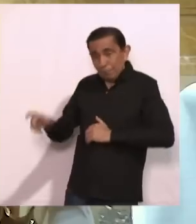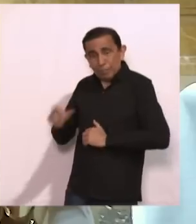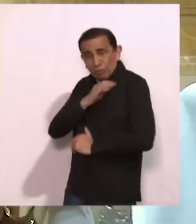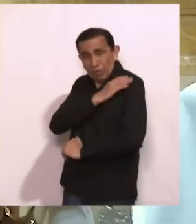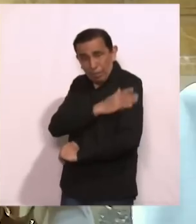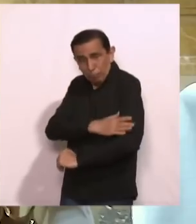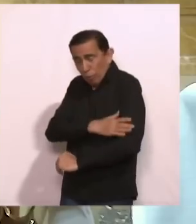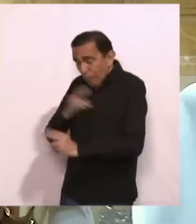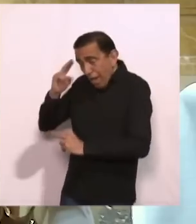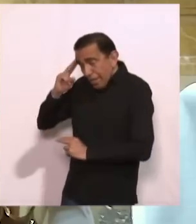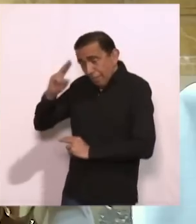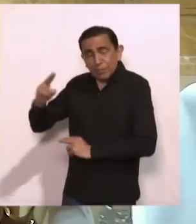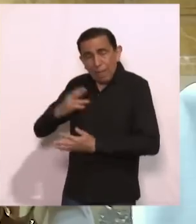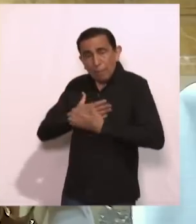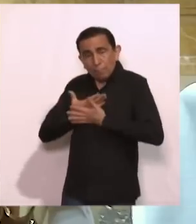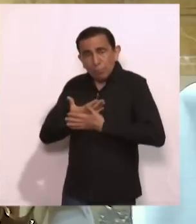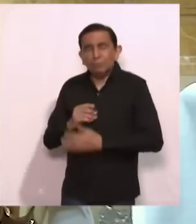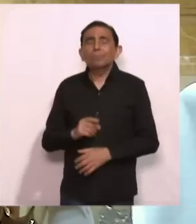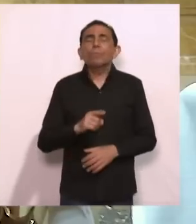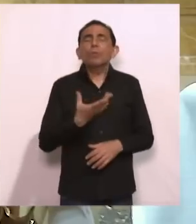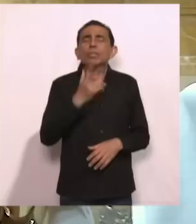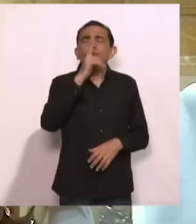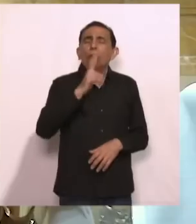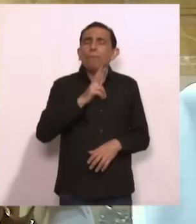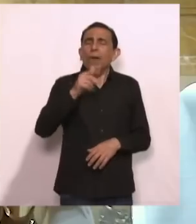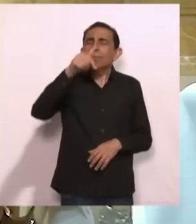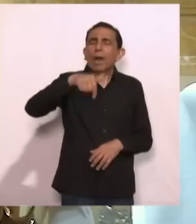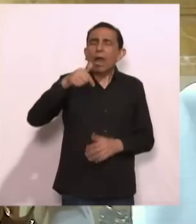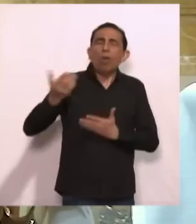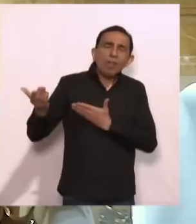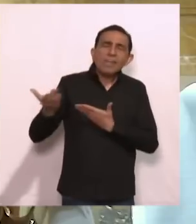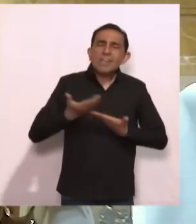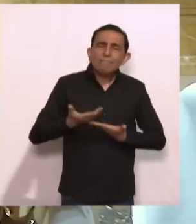pobres. Por eso el Papa nos invita a